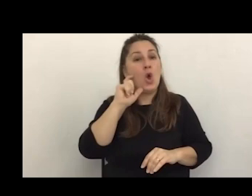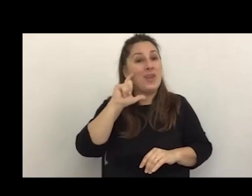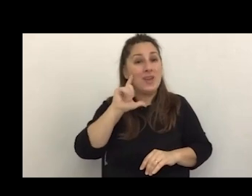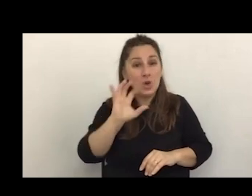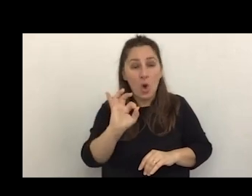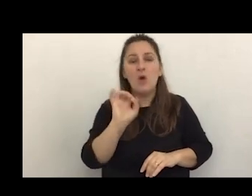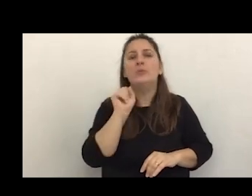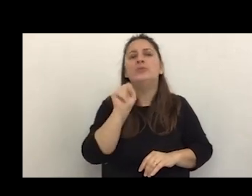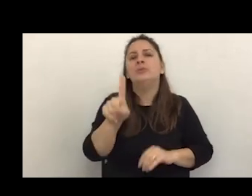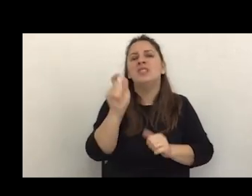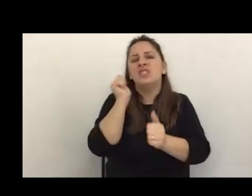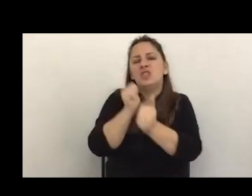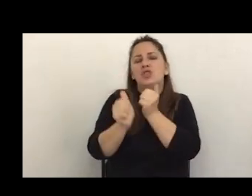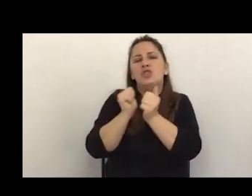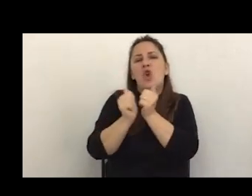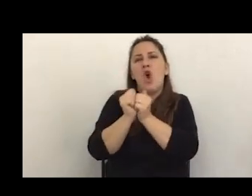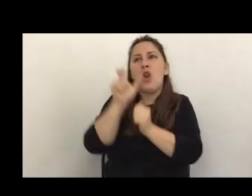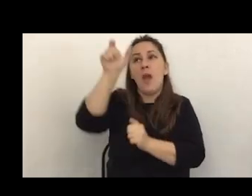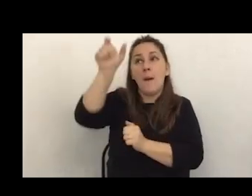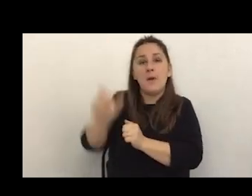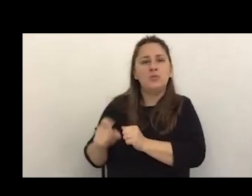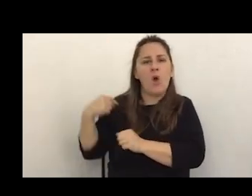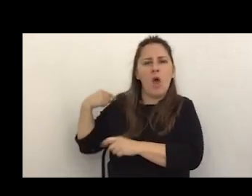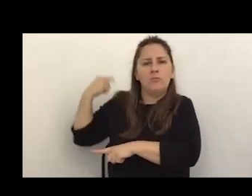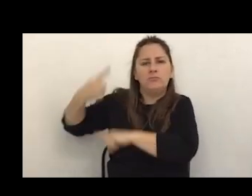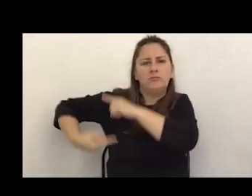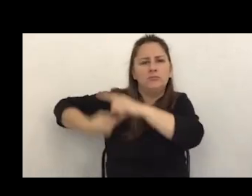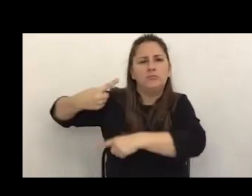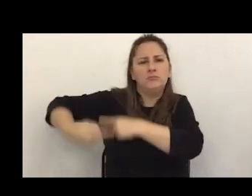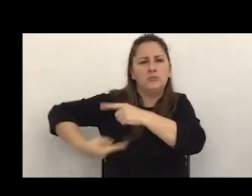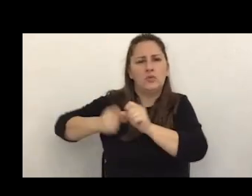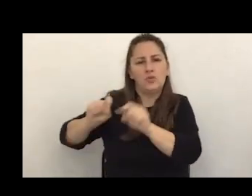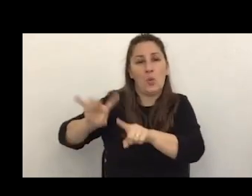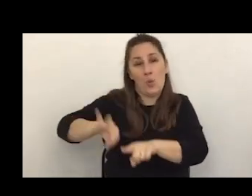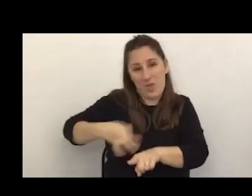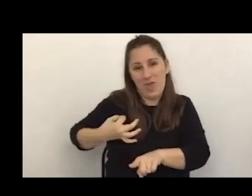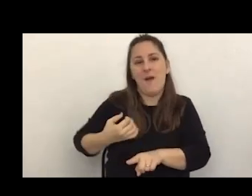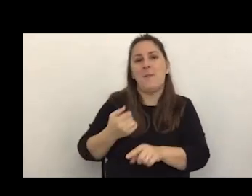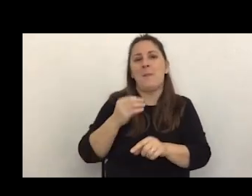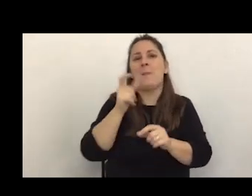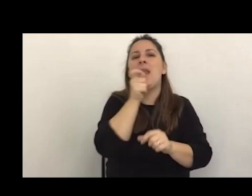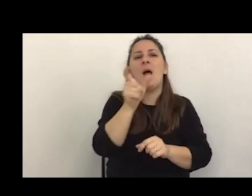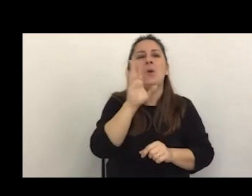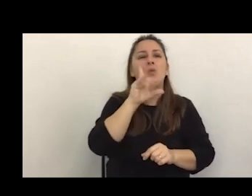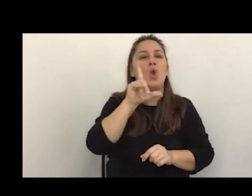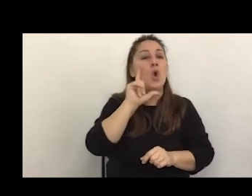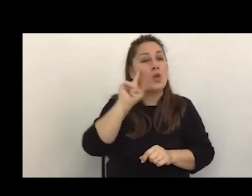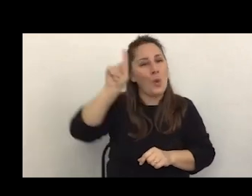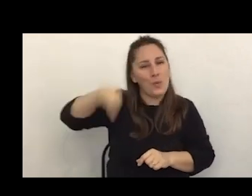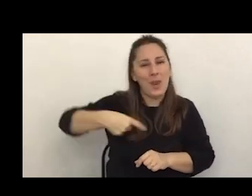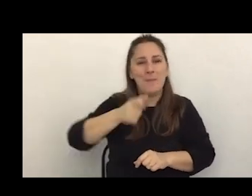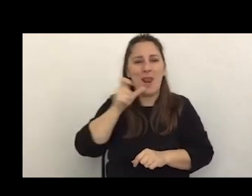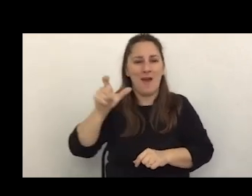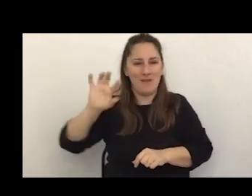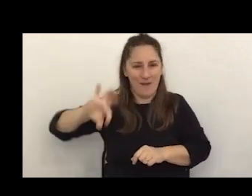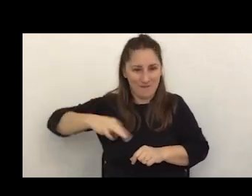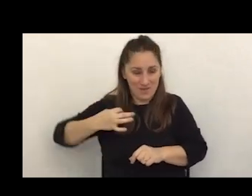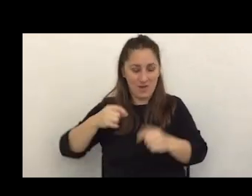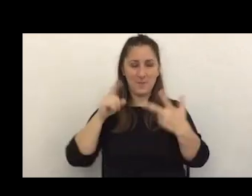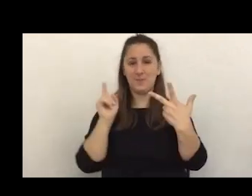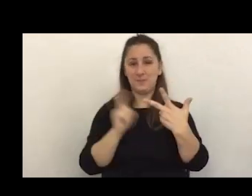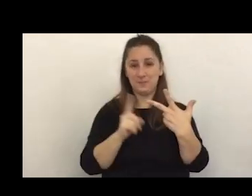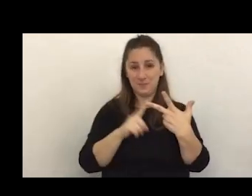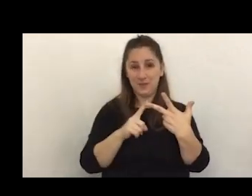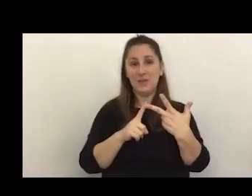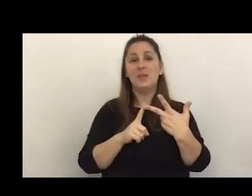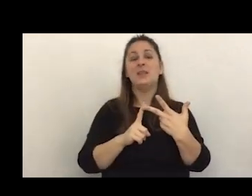de vida de esa persona. Biológico significa vida. Y finalmente, el nexo filiatorio.